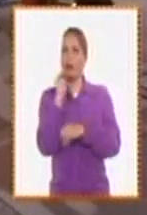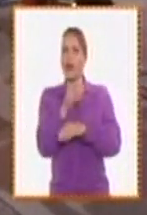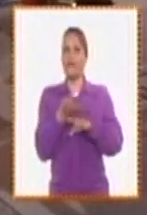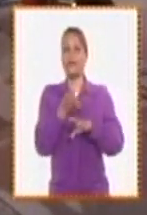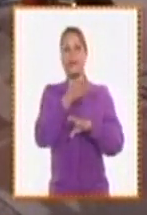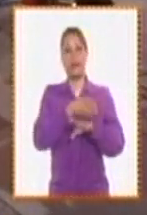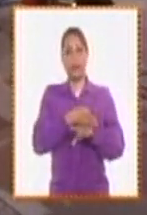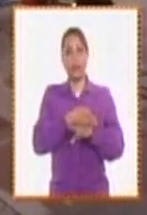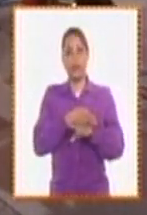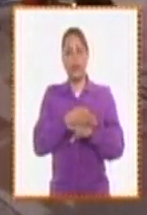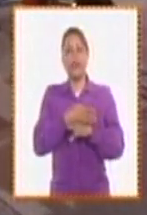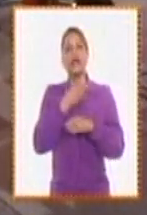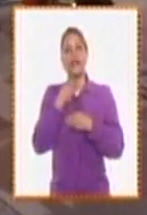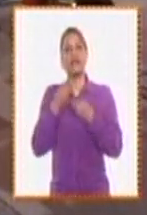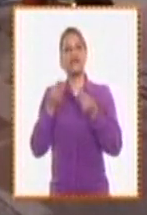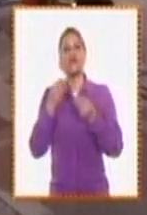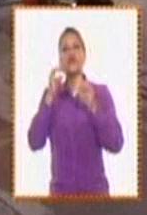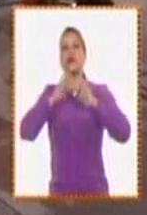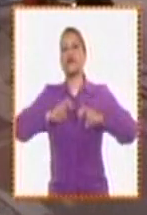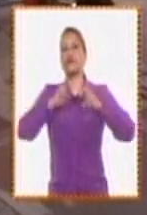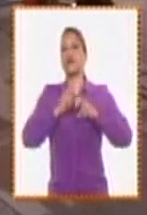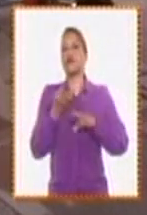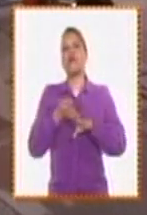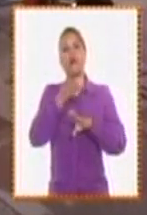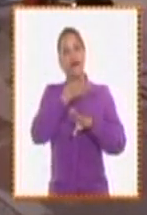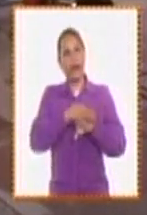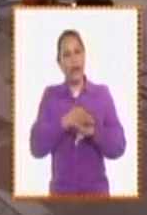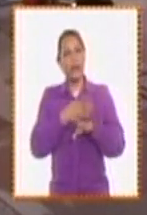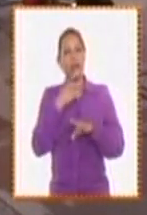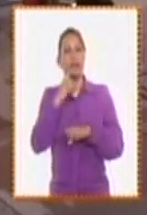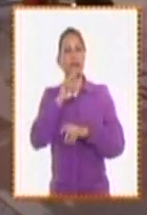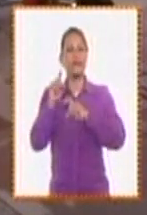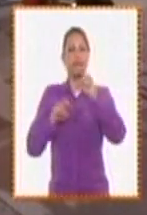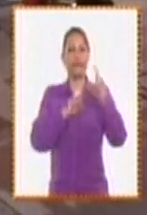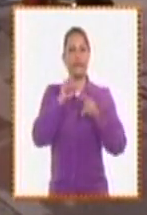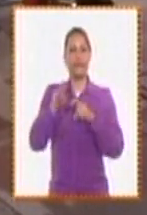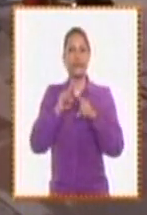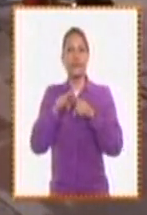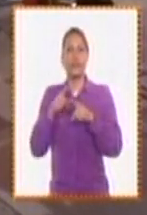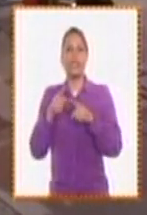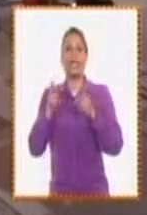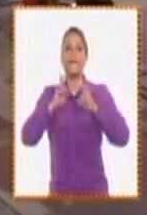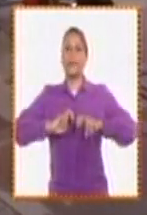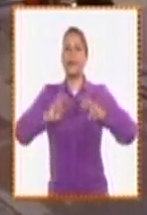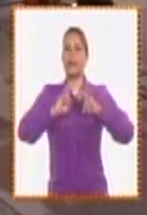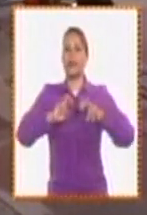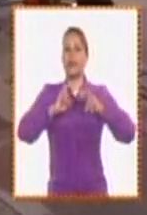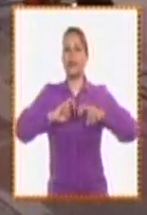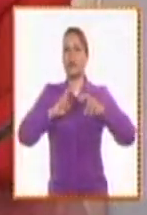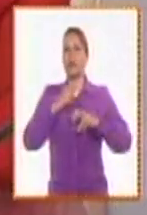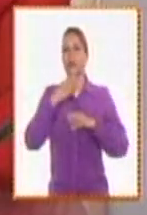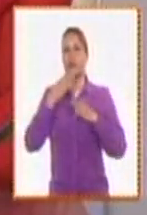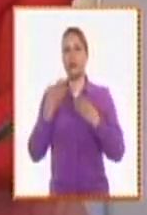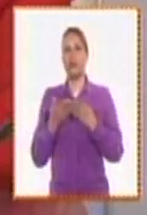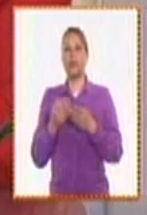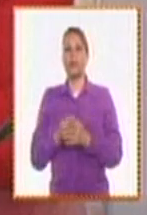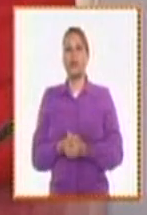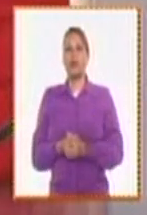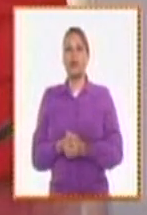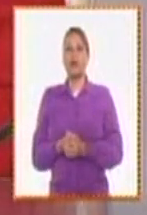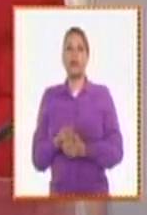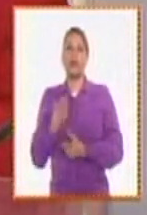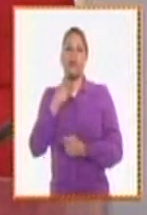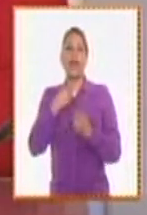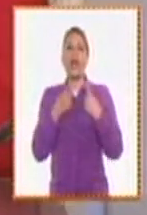cuando se le van a otorgar, hacemos un estudio pormenorizado de qué hecho se trata, los efectos de otorgarle este tipo de beneficios. No es un delito cualquiera para ese